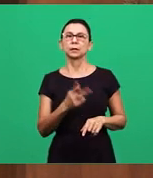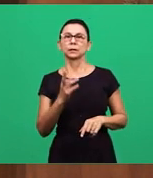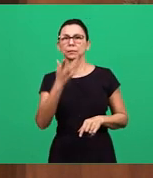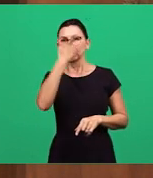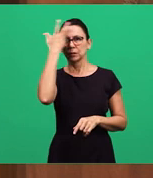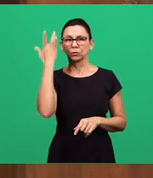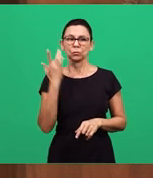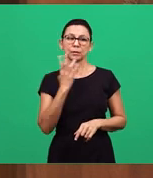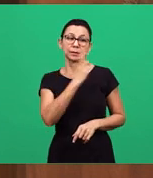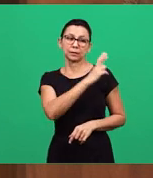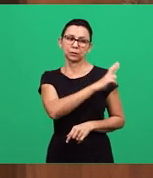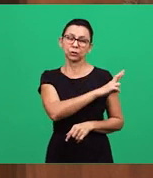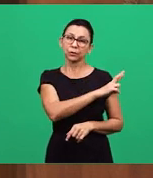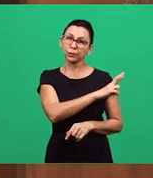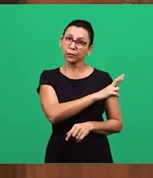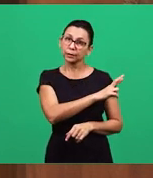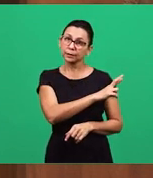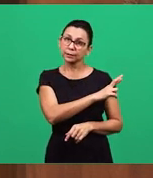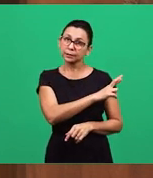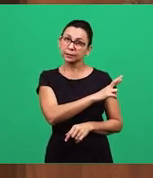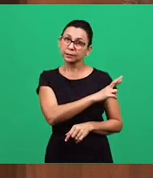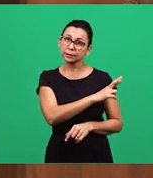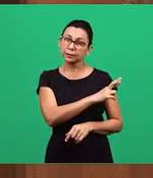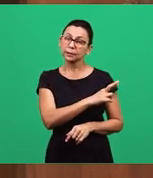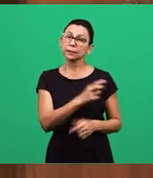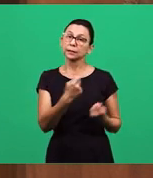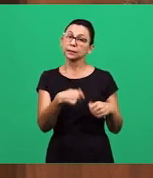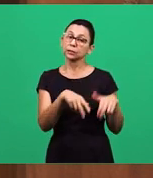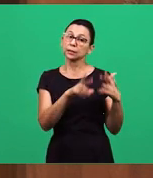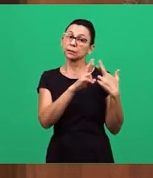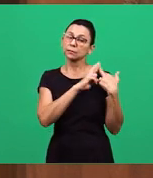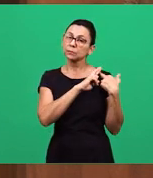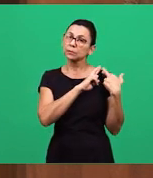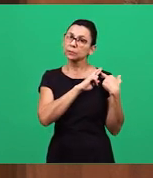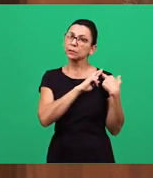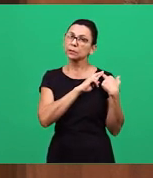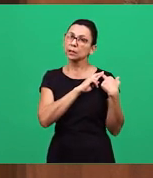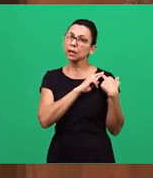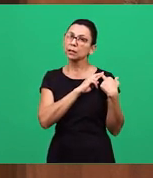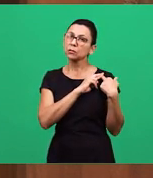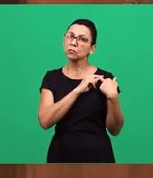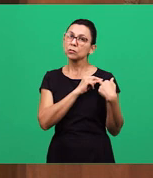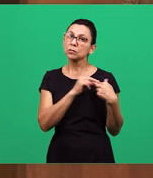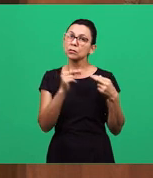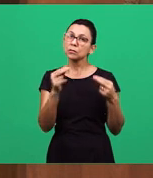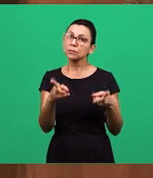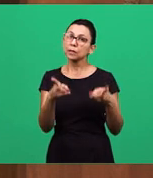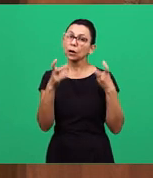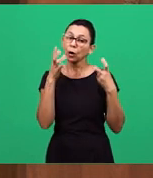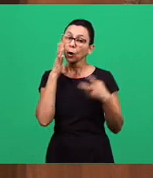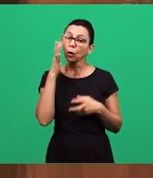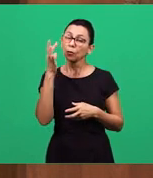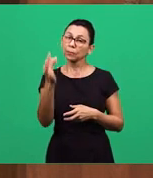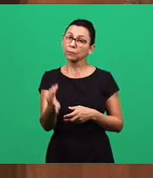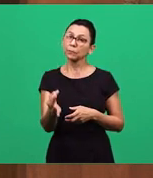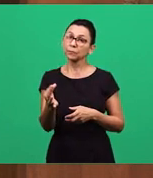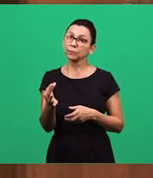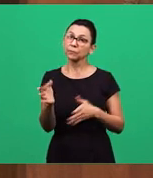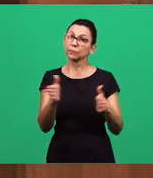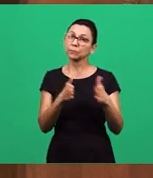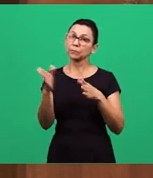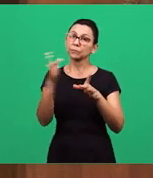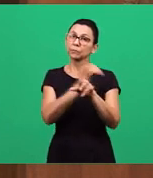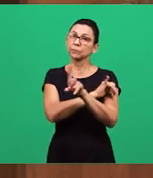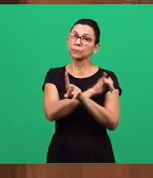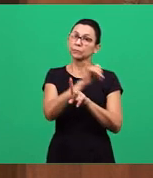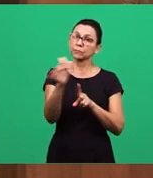religiosos, aquellos que tendrían la responsabilidad de vigilar en este momento, de estar atentos a este momento